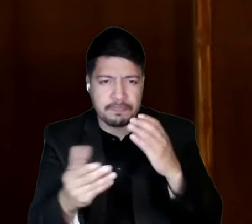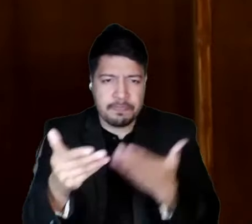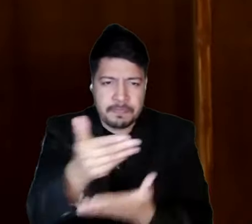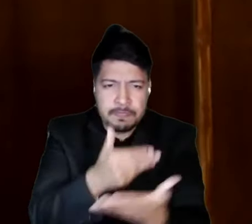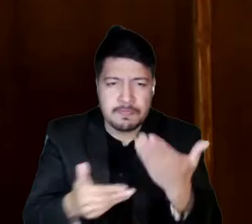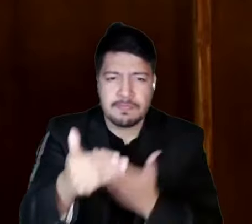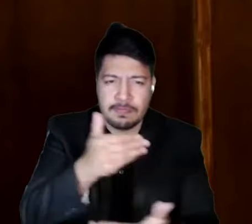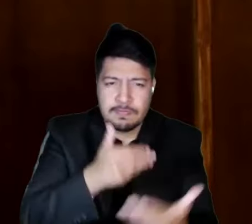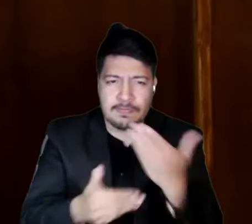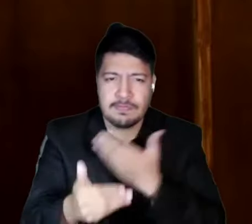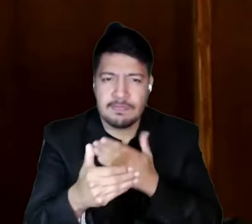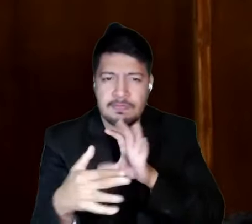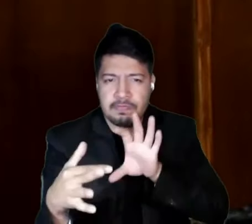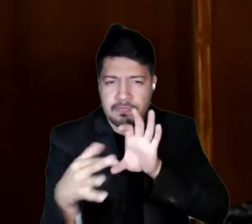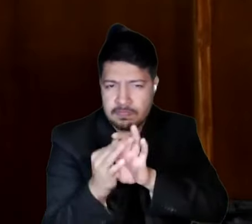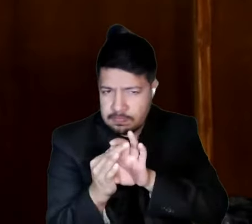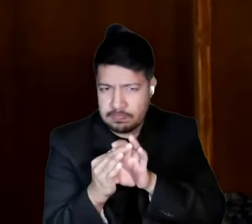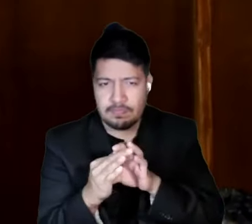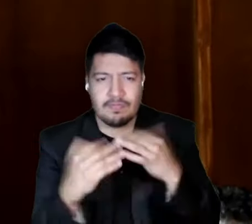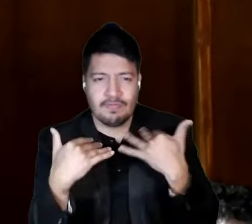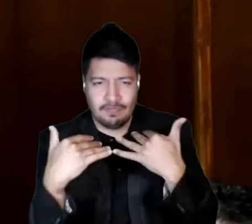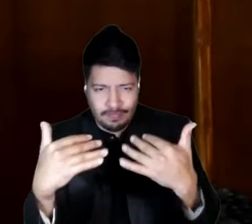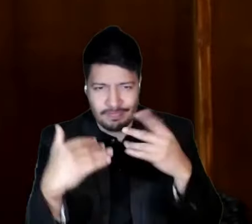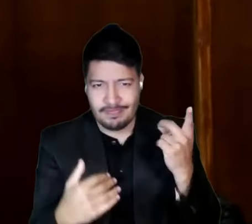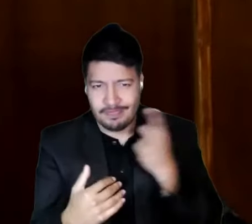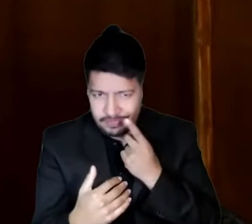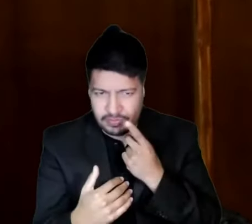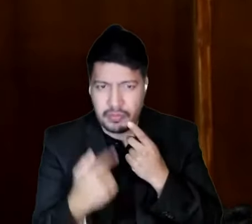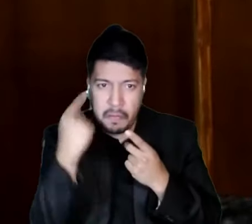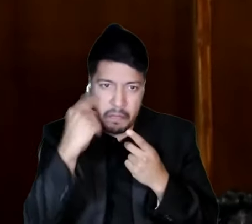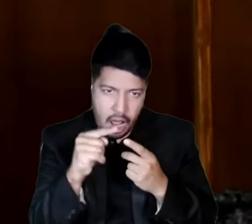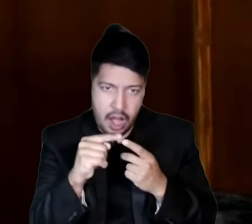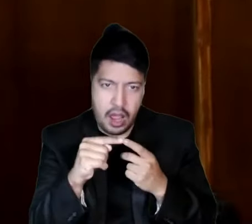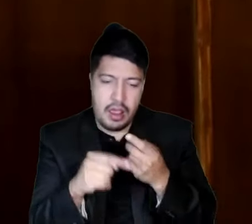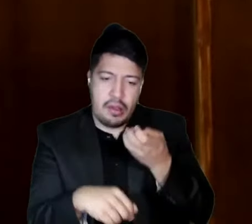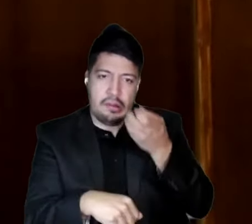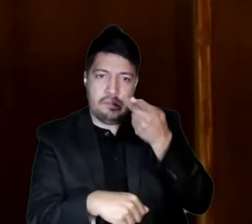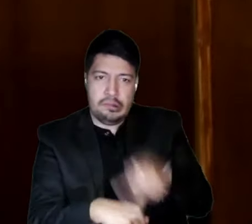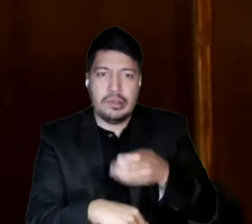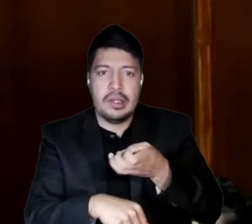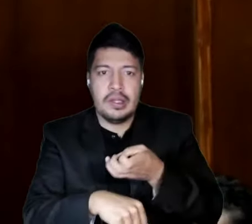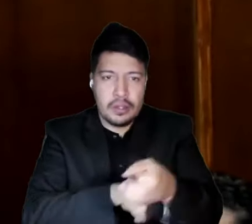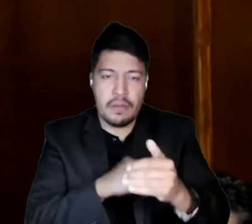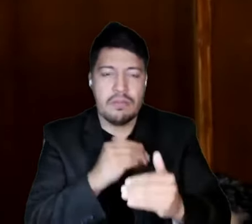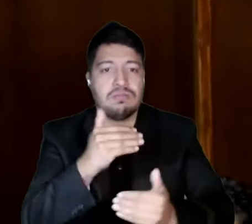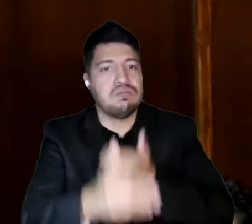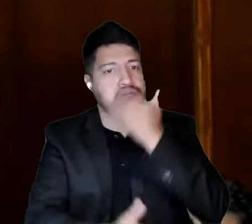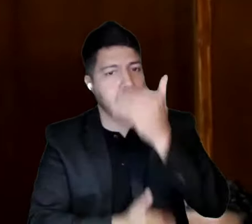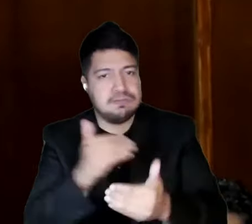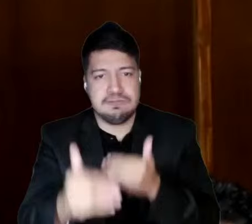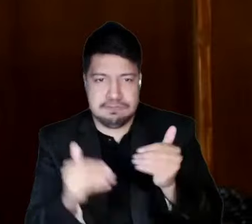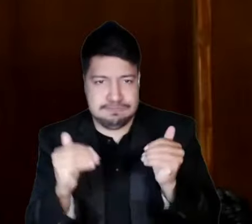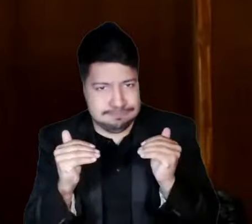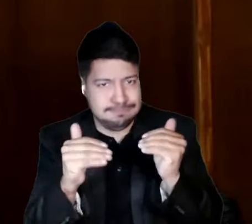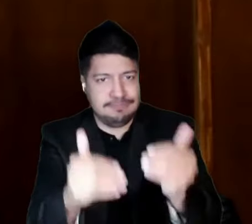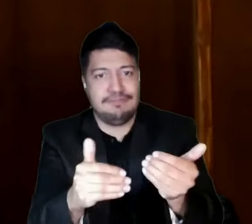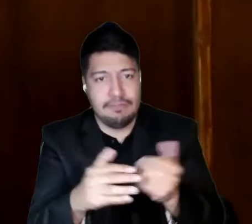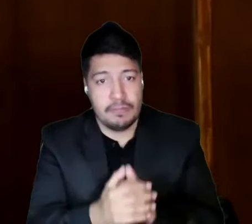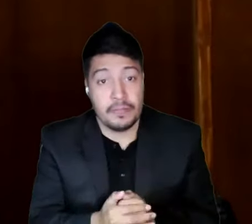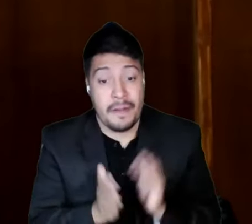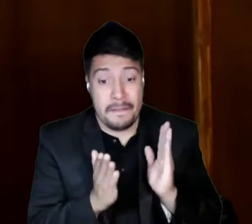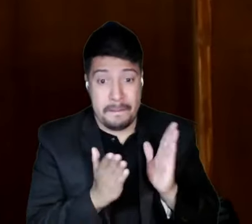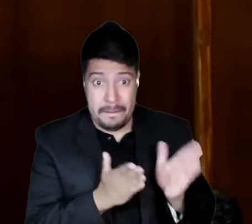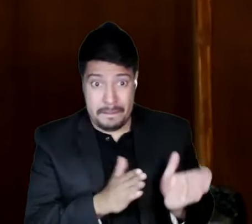este poder legislativo para el progreso y bienestar de nuestra entidad agregó que el plan de desarrollo no es solo un